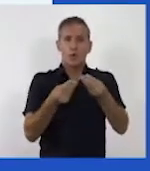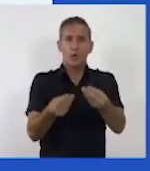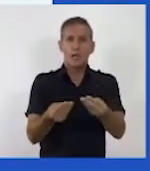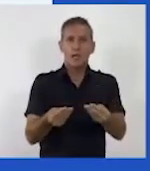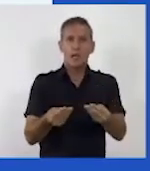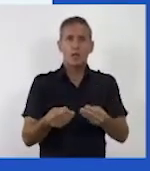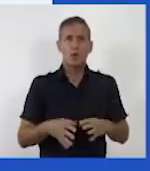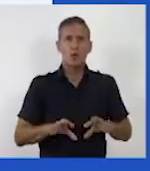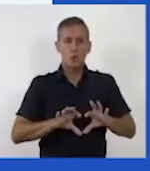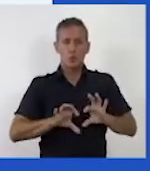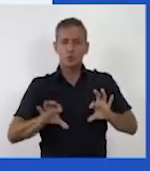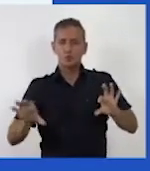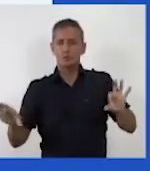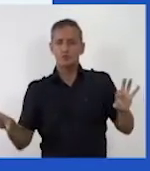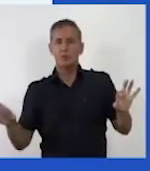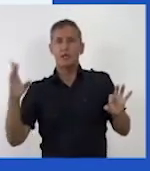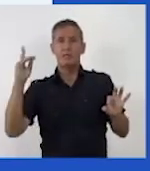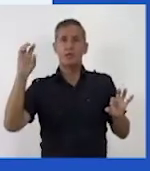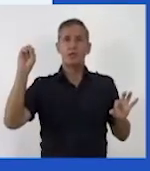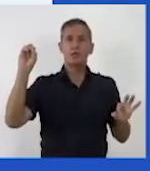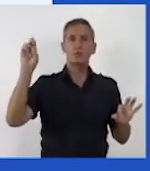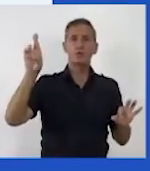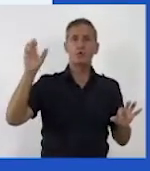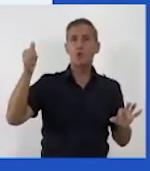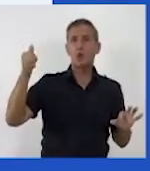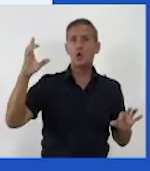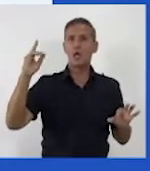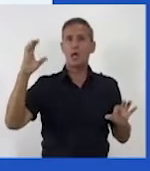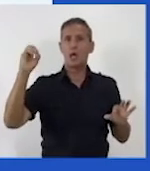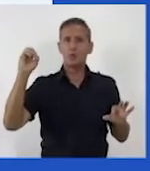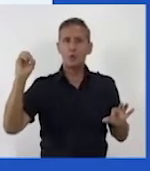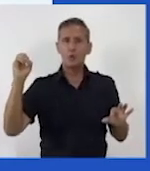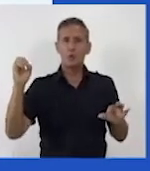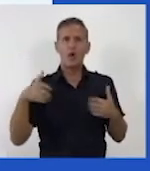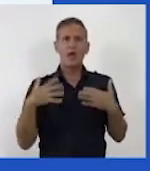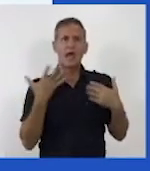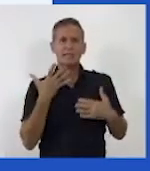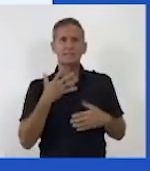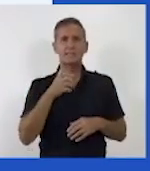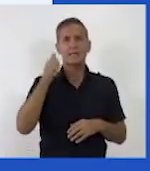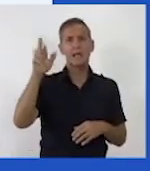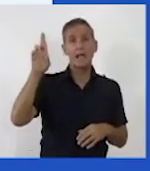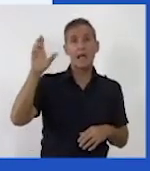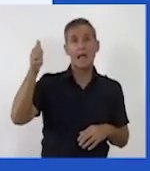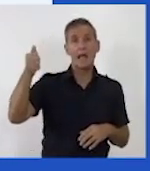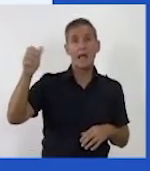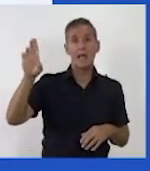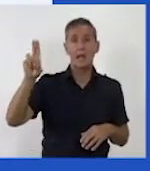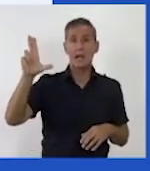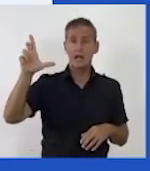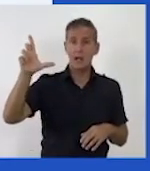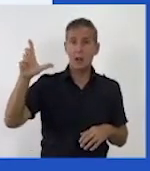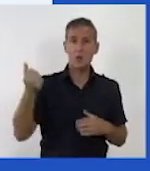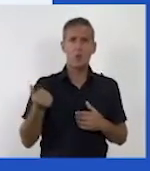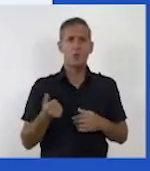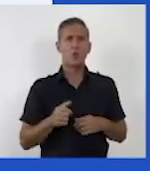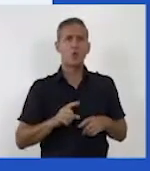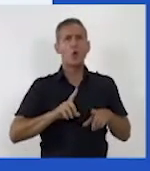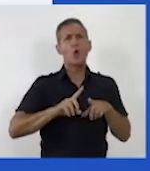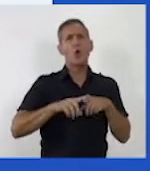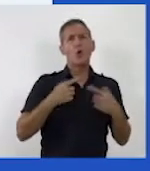tienen aquí en pantalla y le dan posibles respuestas porque él raúl le pidió el sable porque raúl le pidió el sable bebé